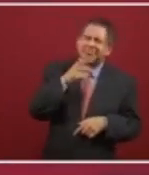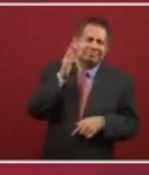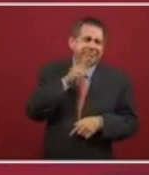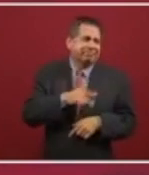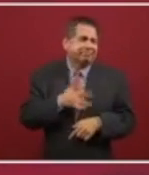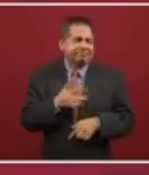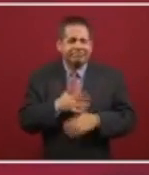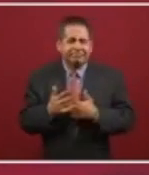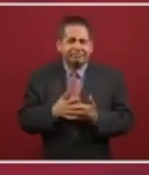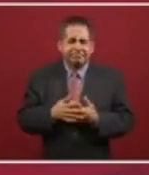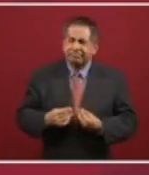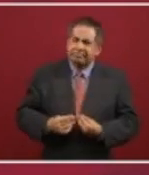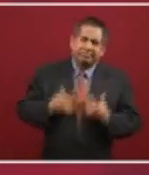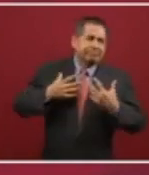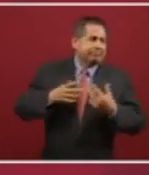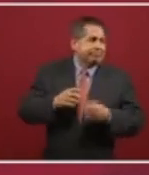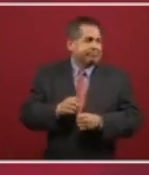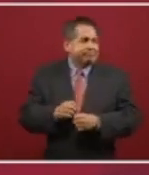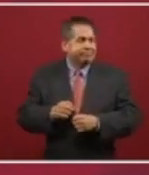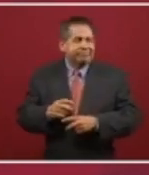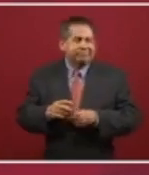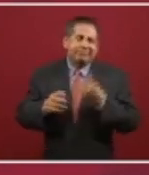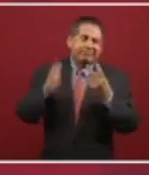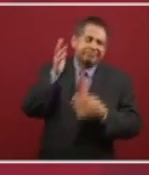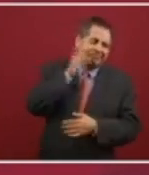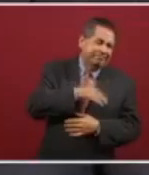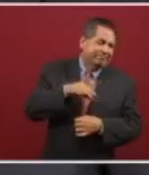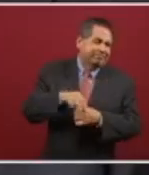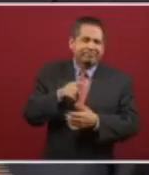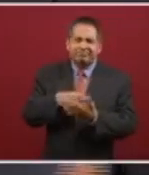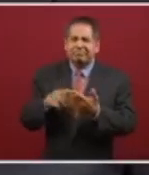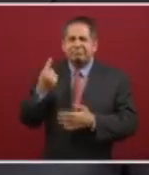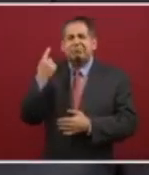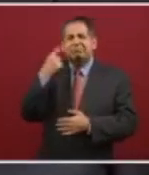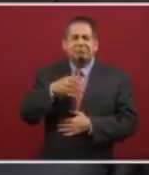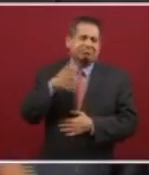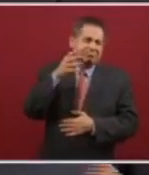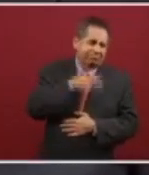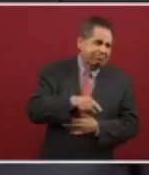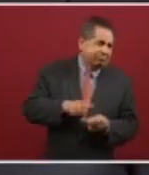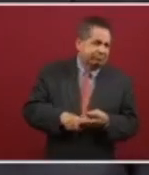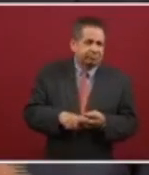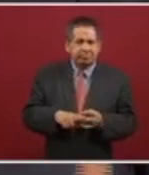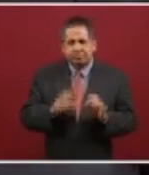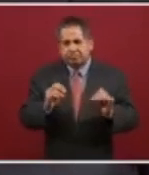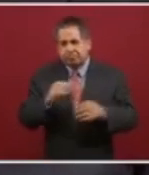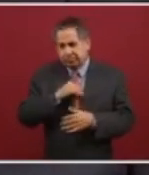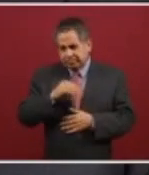se entusiasmó, no consideró que fuesen elecciones